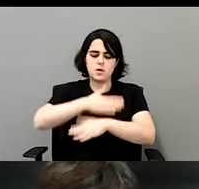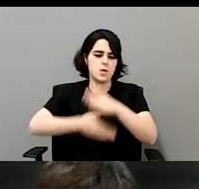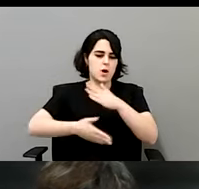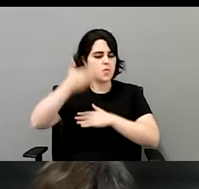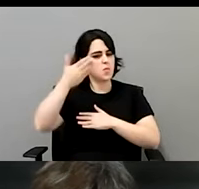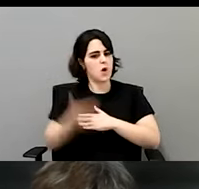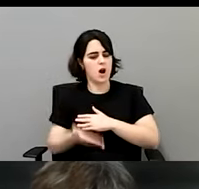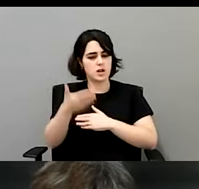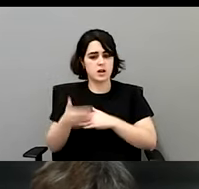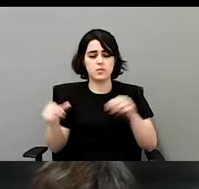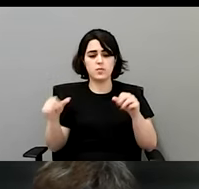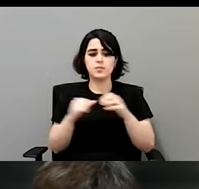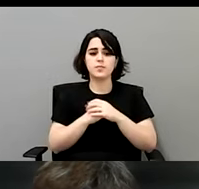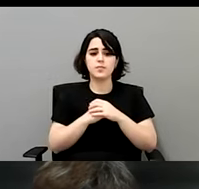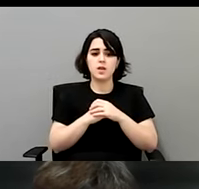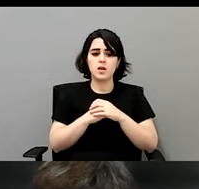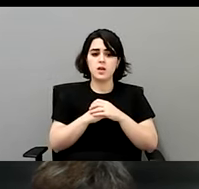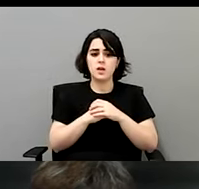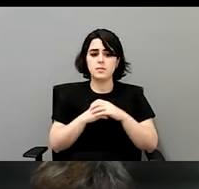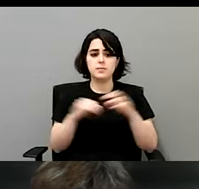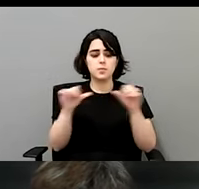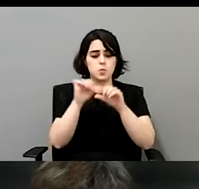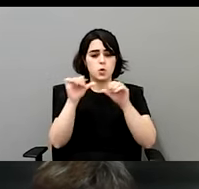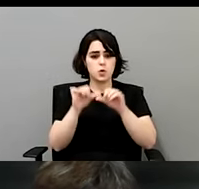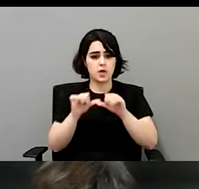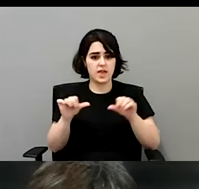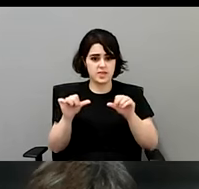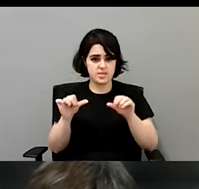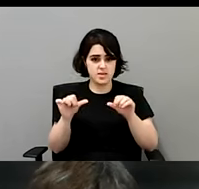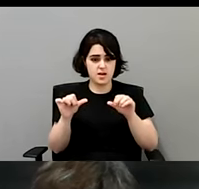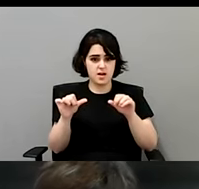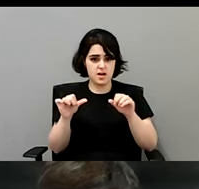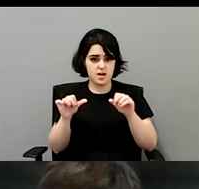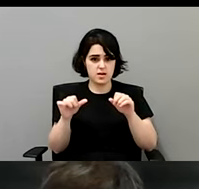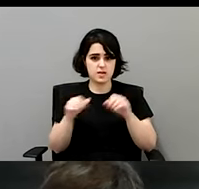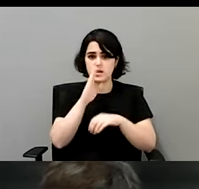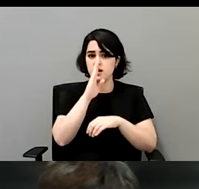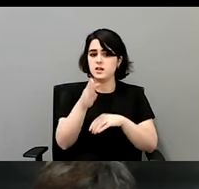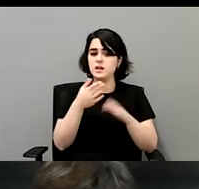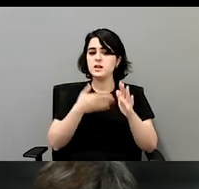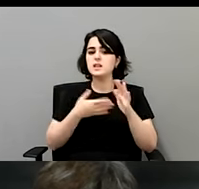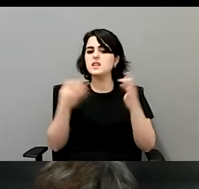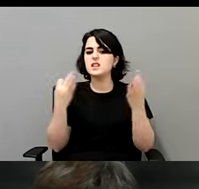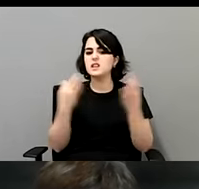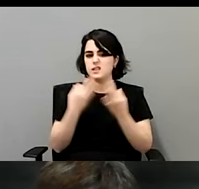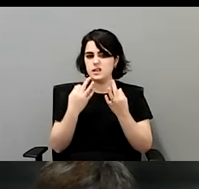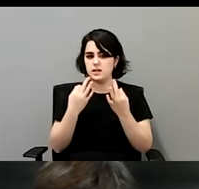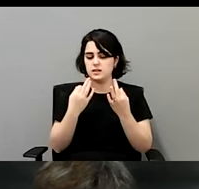La modalidad directa es a través de una empresa o bien una